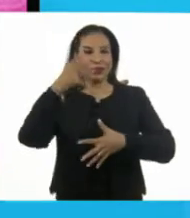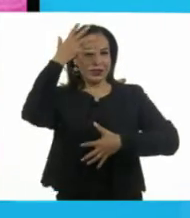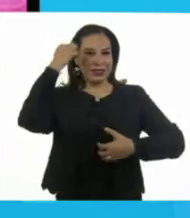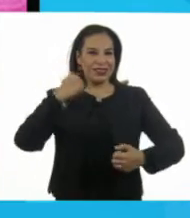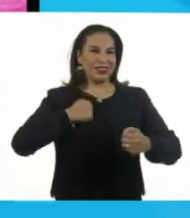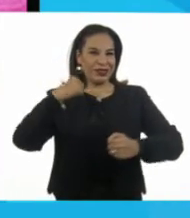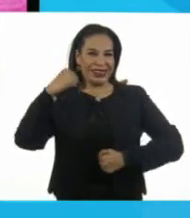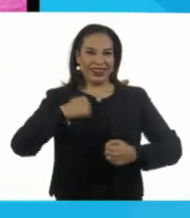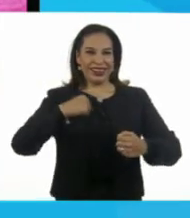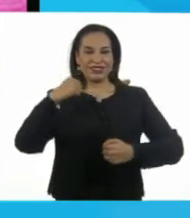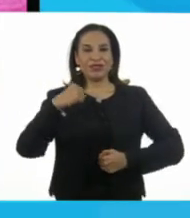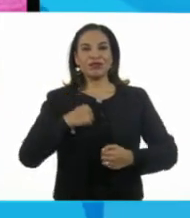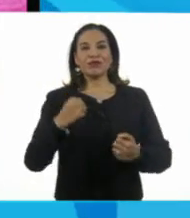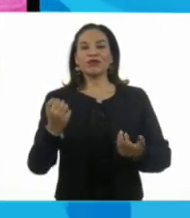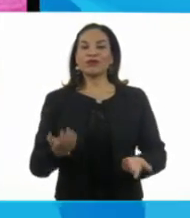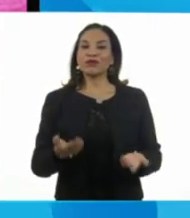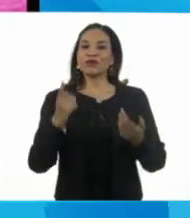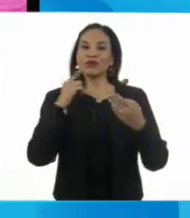orangután